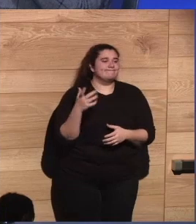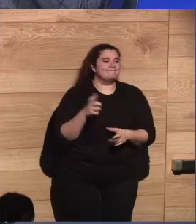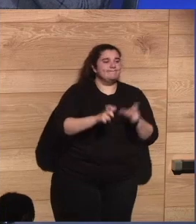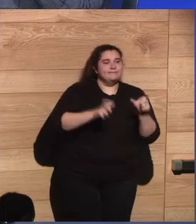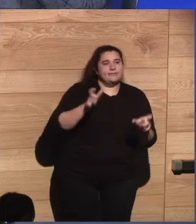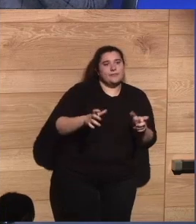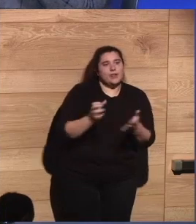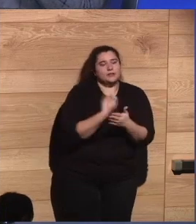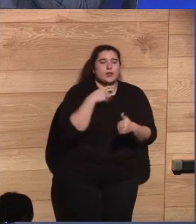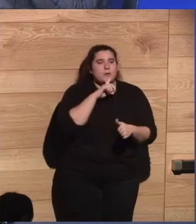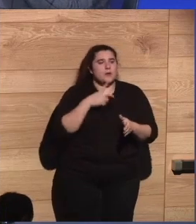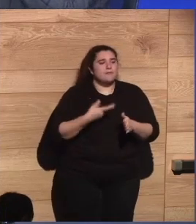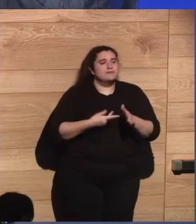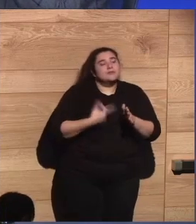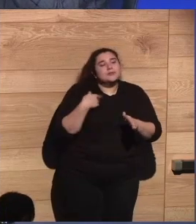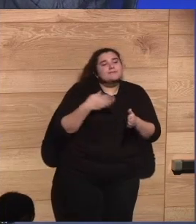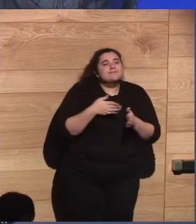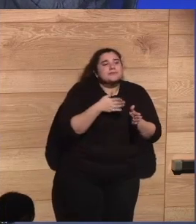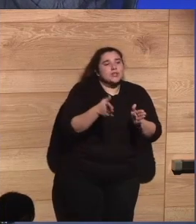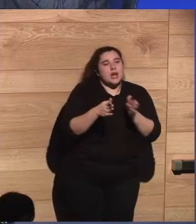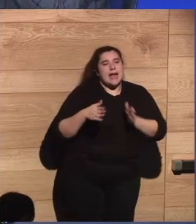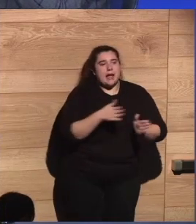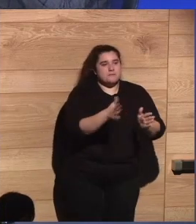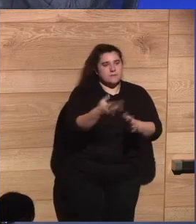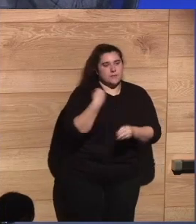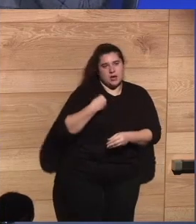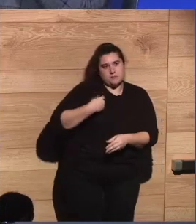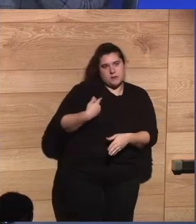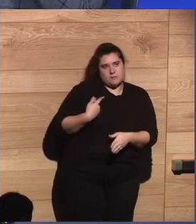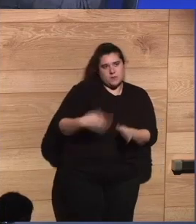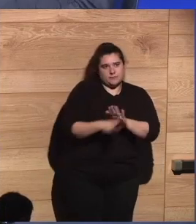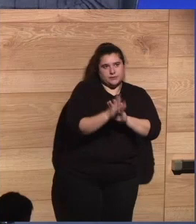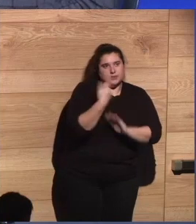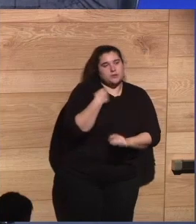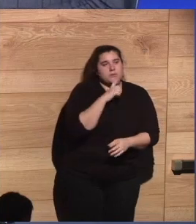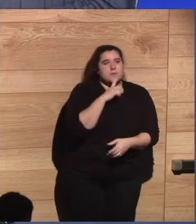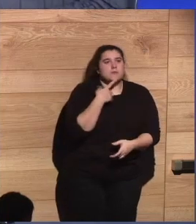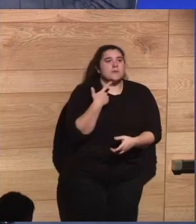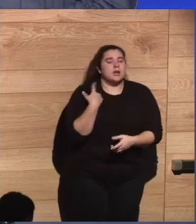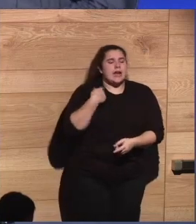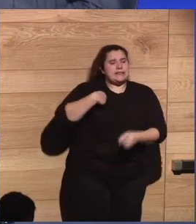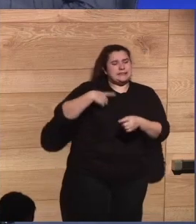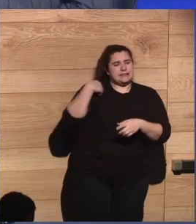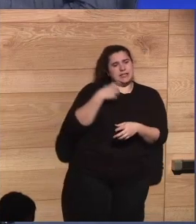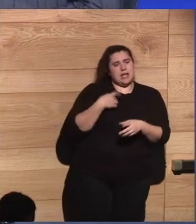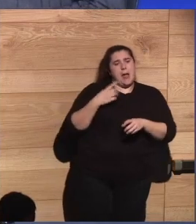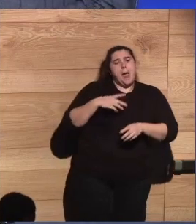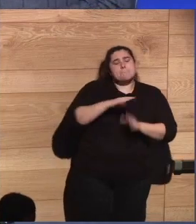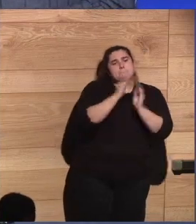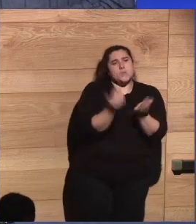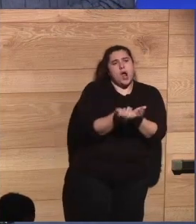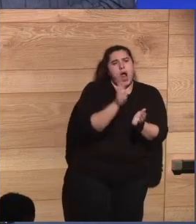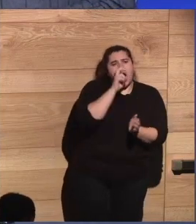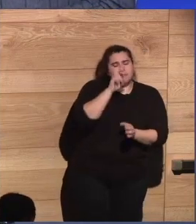mundo iba por ahí, iba siguiendo ese camino. Precisamente como reacción al viejo orden, reacción al viejo mundo después